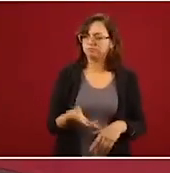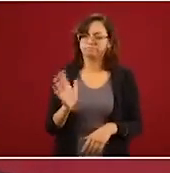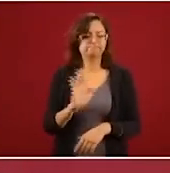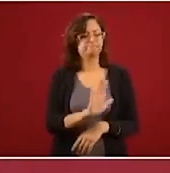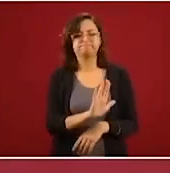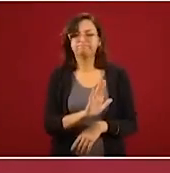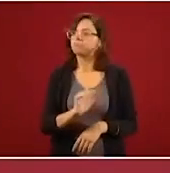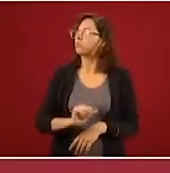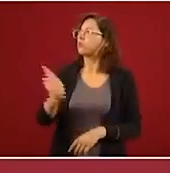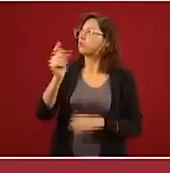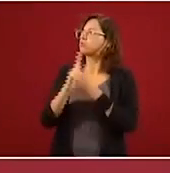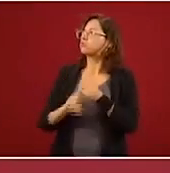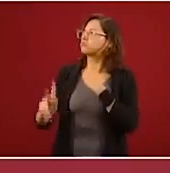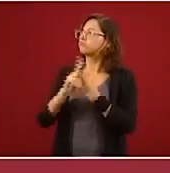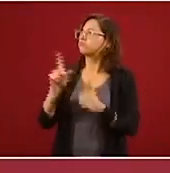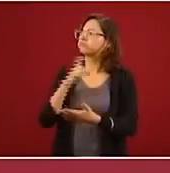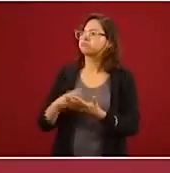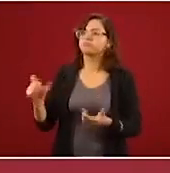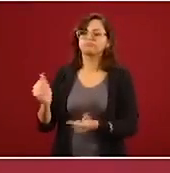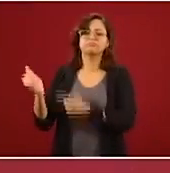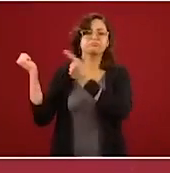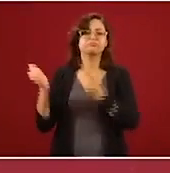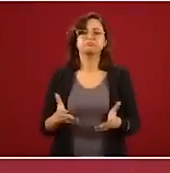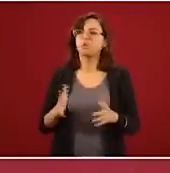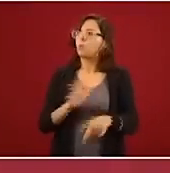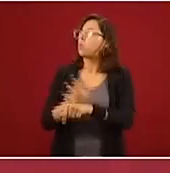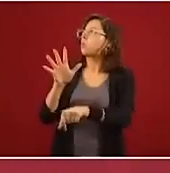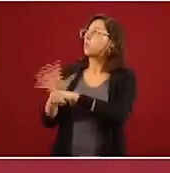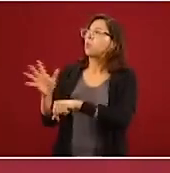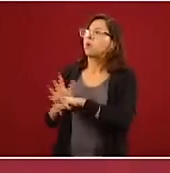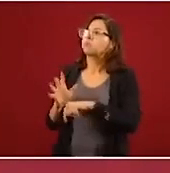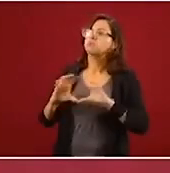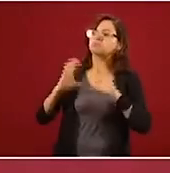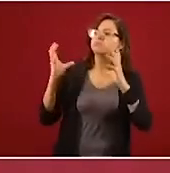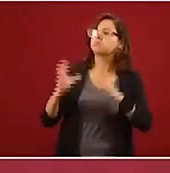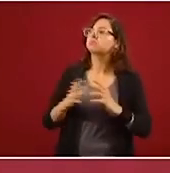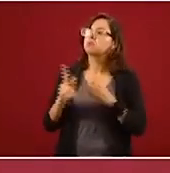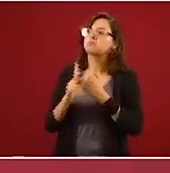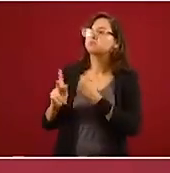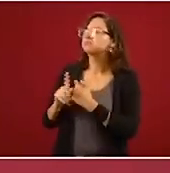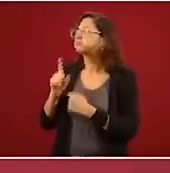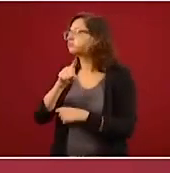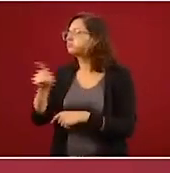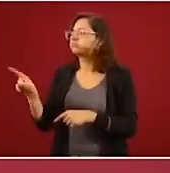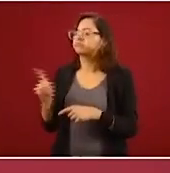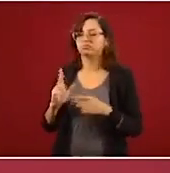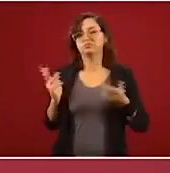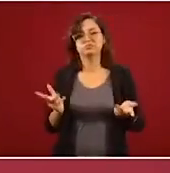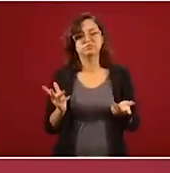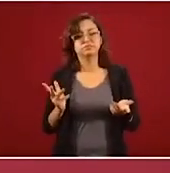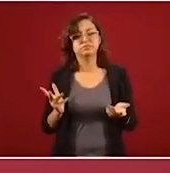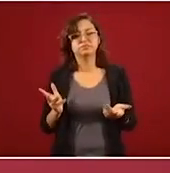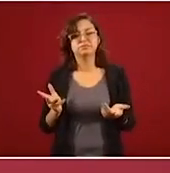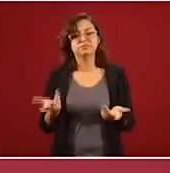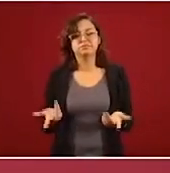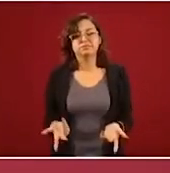sea, compramos los medicamentos en cualquier país del mundo. ¿Qué sucedía? Porque